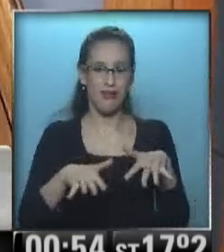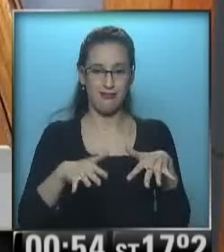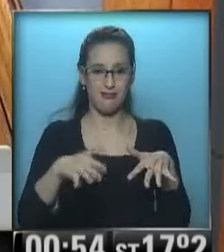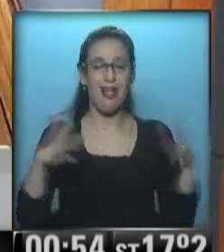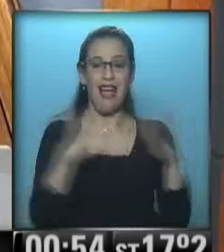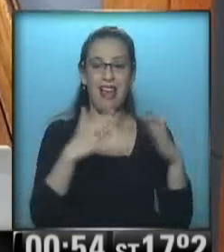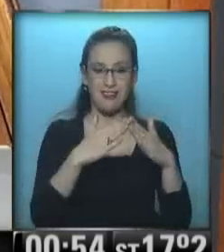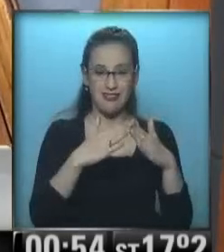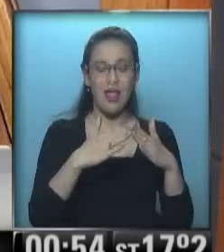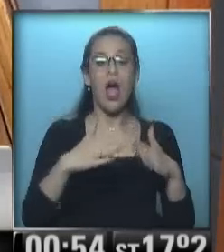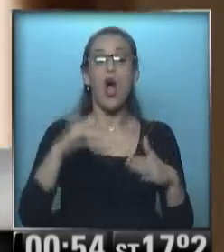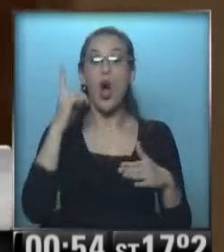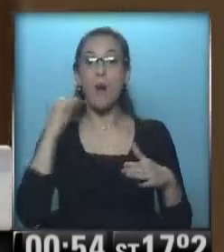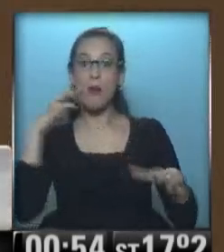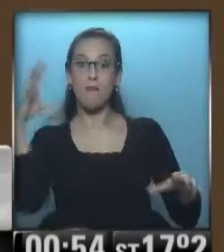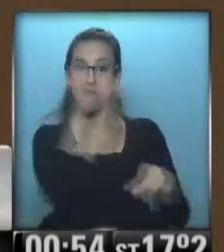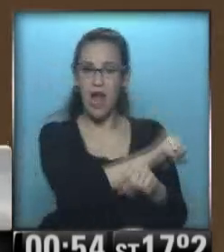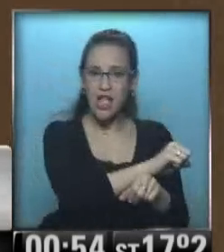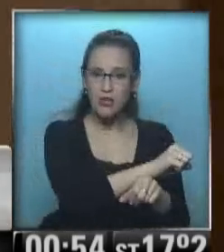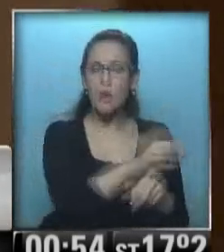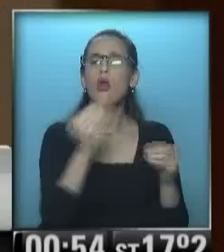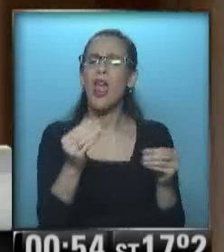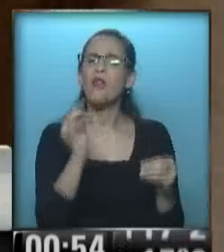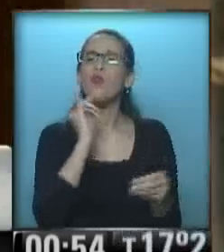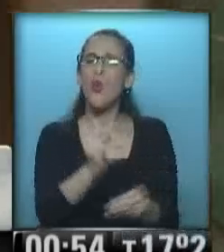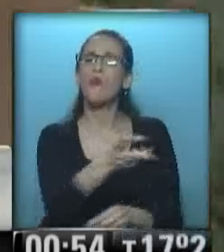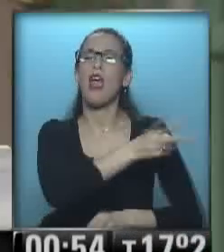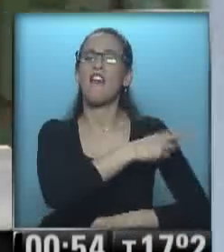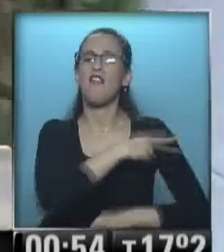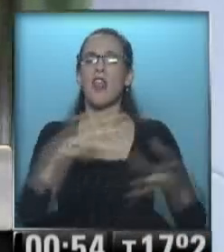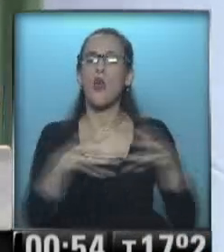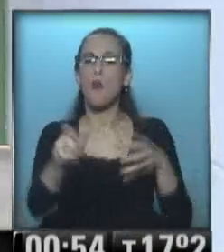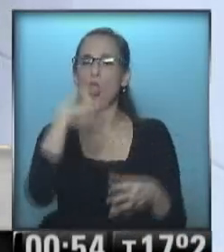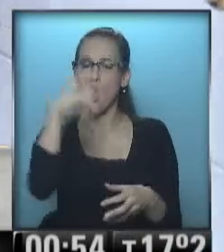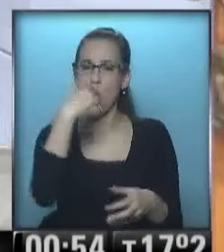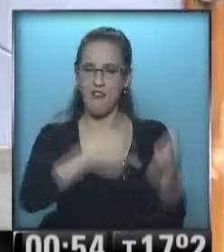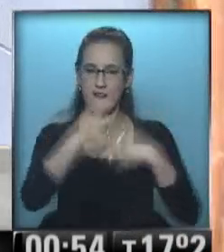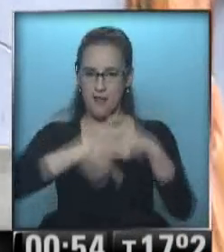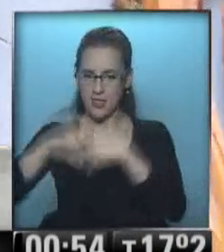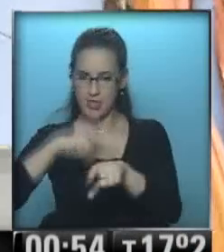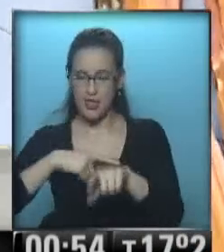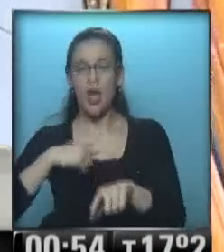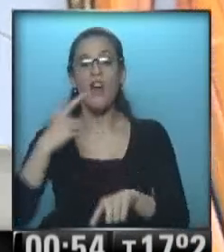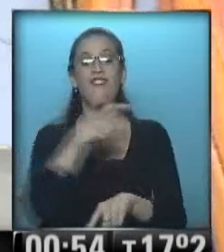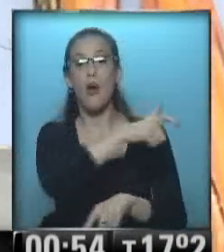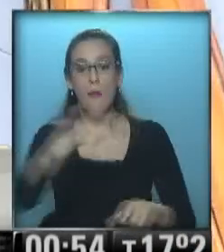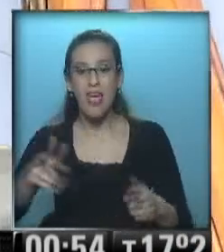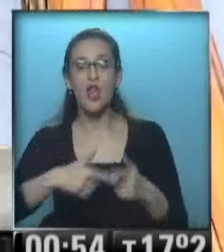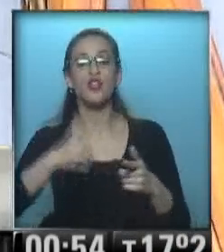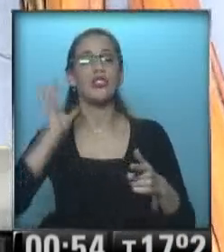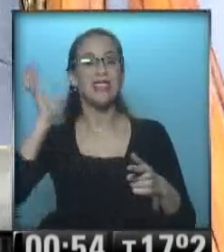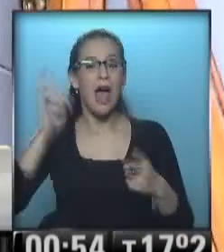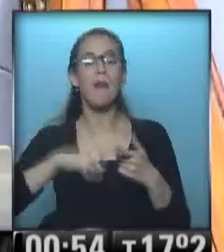la Policía Federal, acusado de encabezar una banda narco. Debieron intervenir los bomberos y el SAME